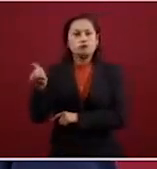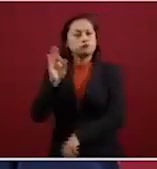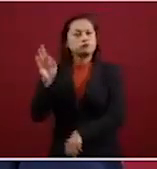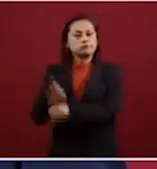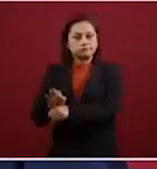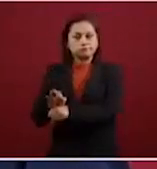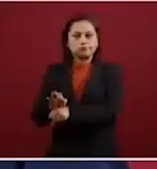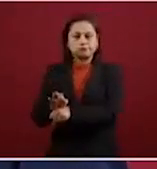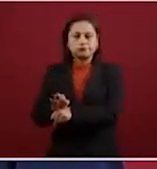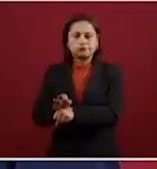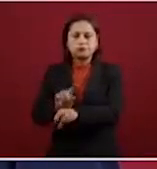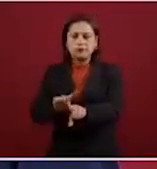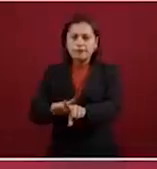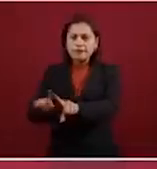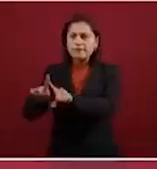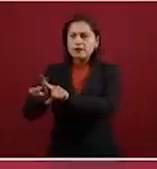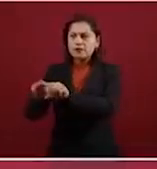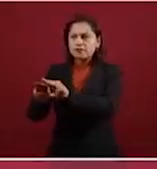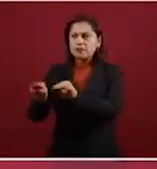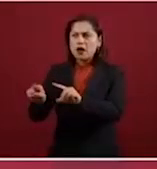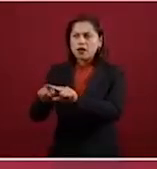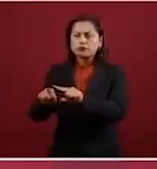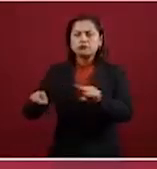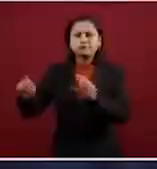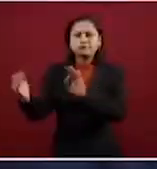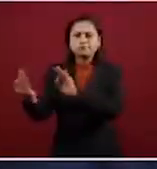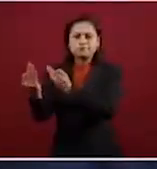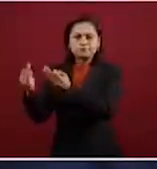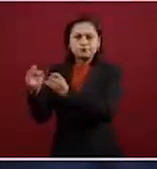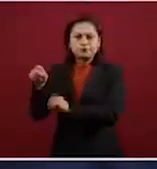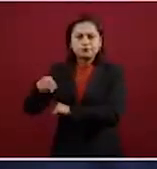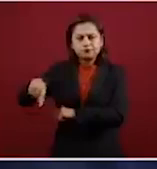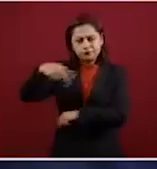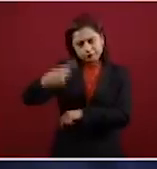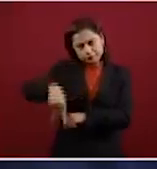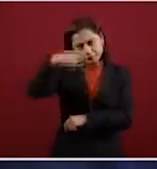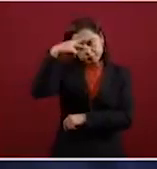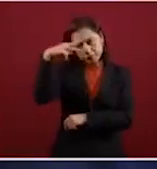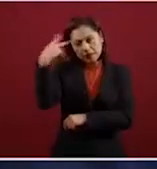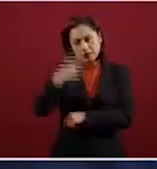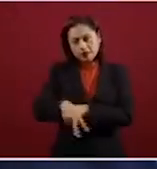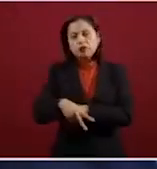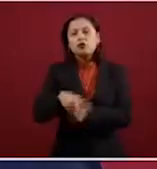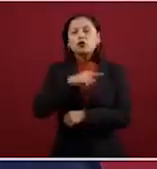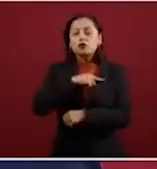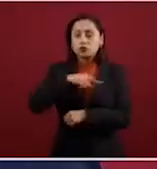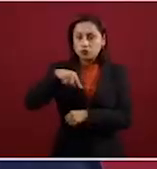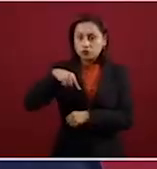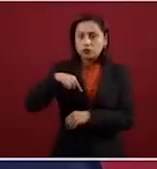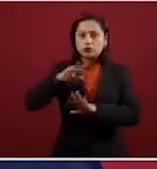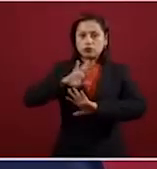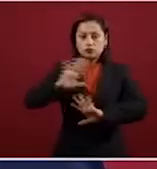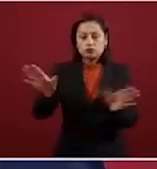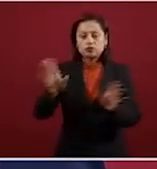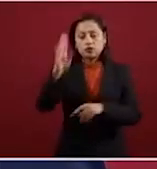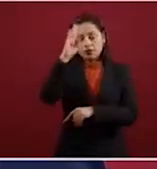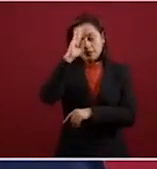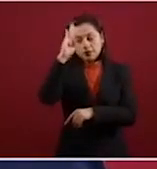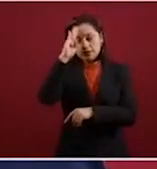los litorales de México. Es un plan de la Secretaría de